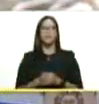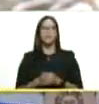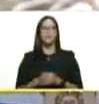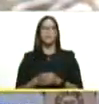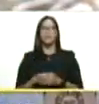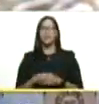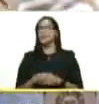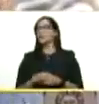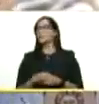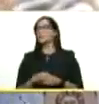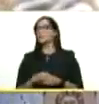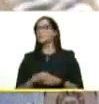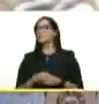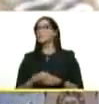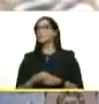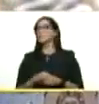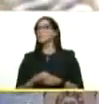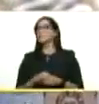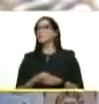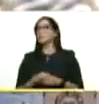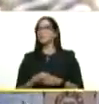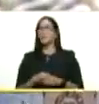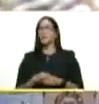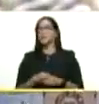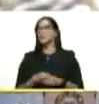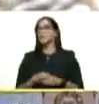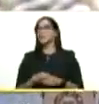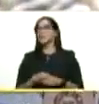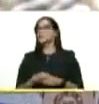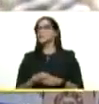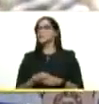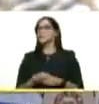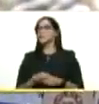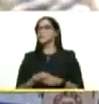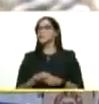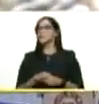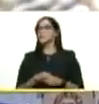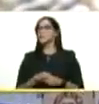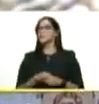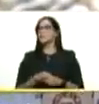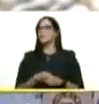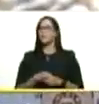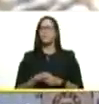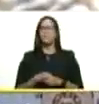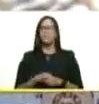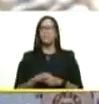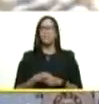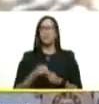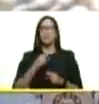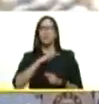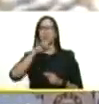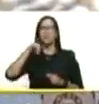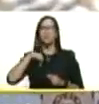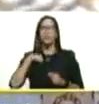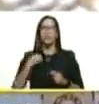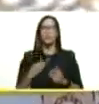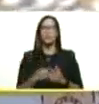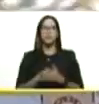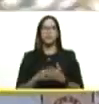conocen. Mi CLA productivo. Aquí tenemos, este es nuestro plan que nos ha permitido, con